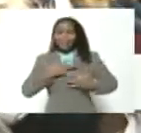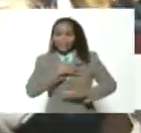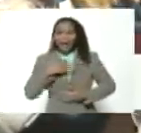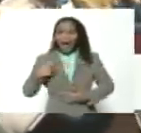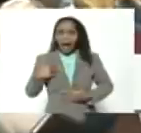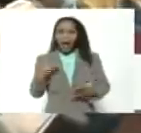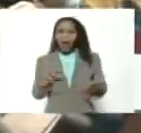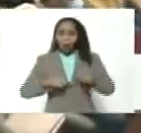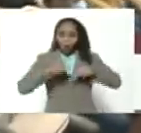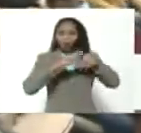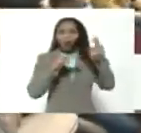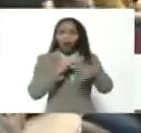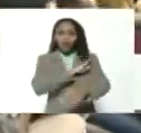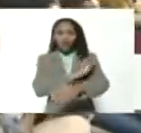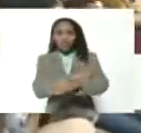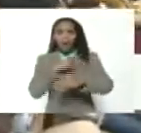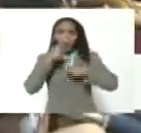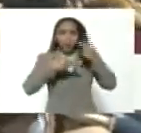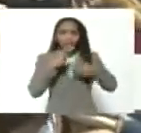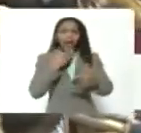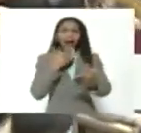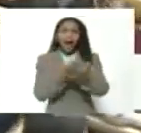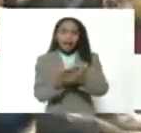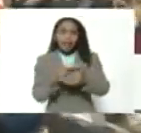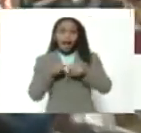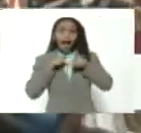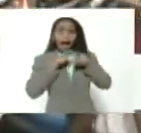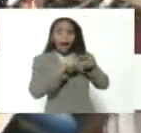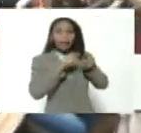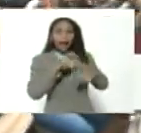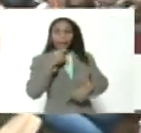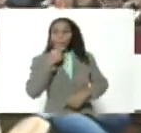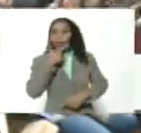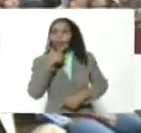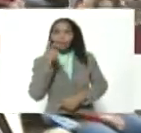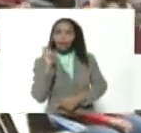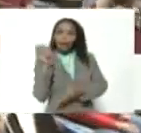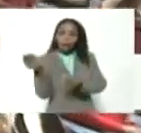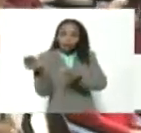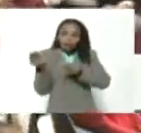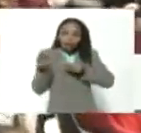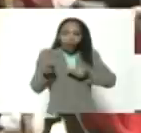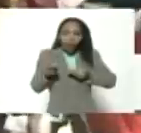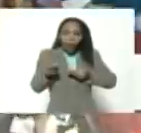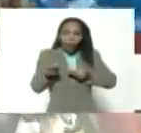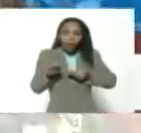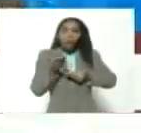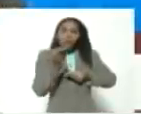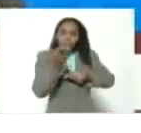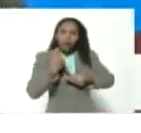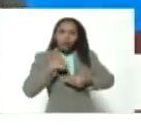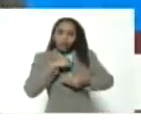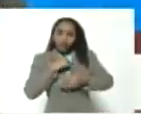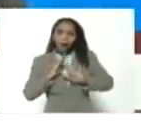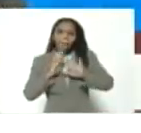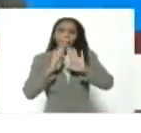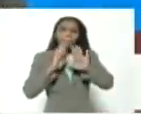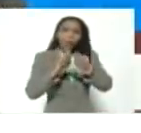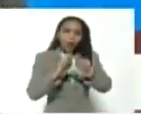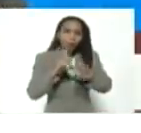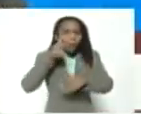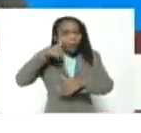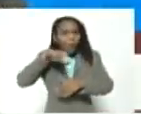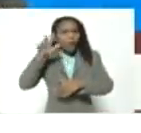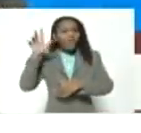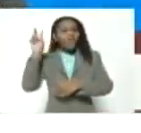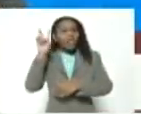fuerza política, y agradecerle a usted, presidente, por esta hermosa tarea que nos ha dado. Cuente con el pueblo de Venezuela para